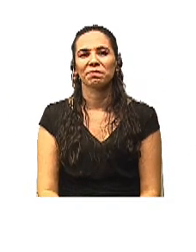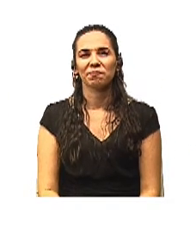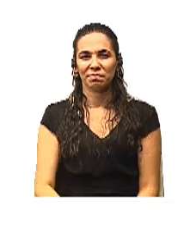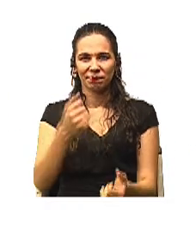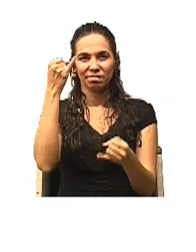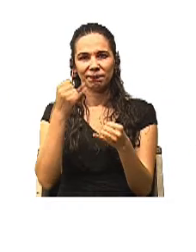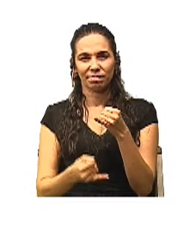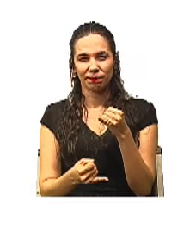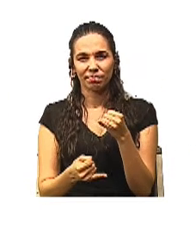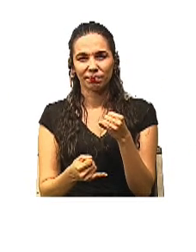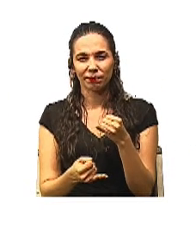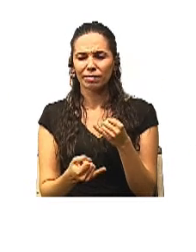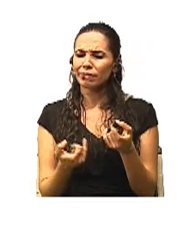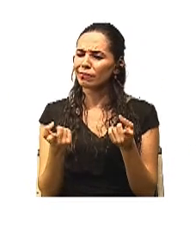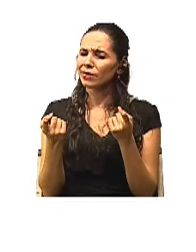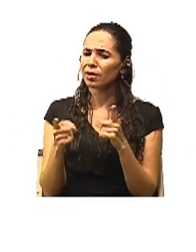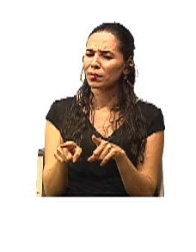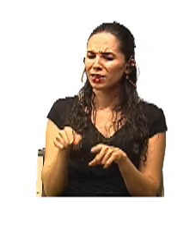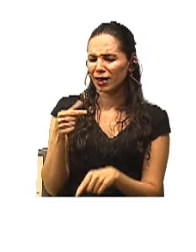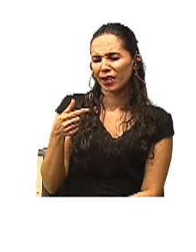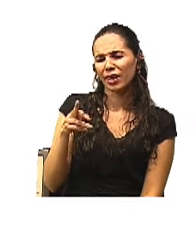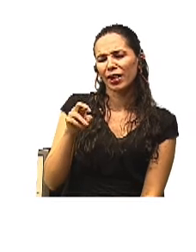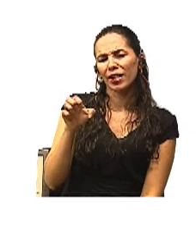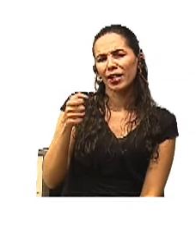Finalmente, ¿qué sucede con Gregorio?